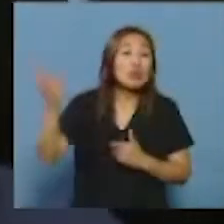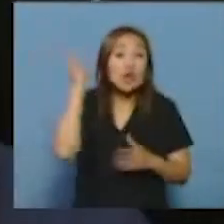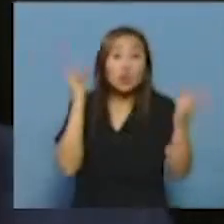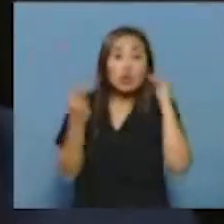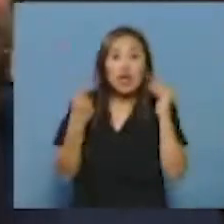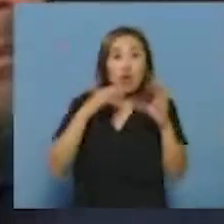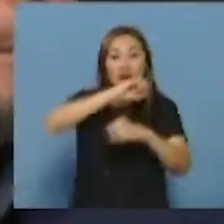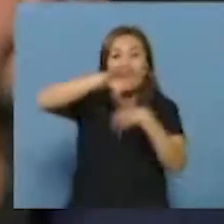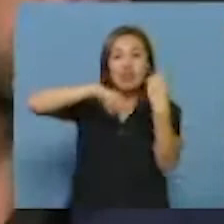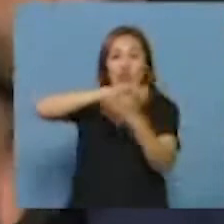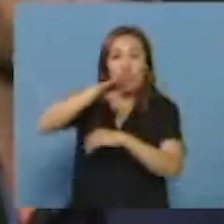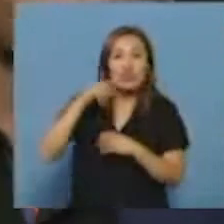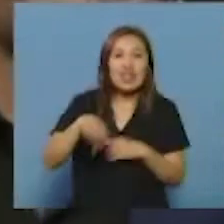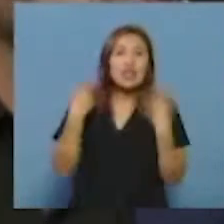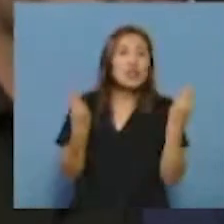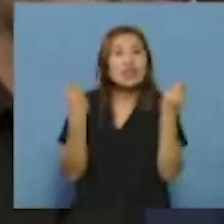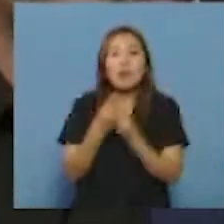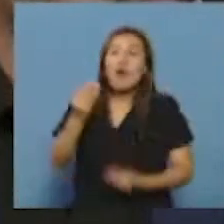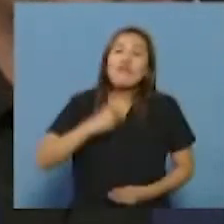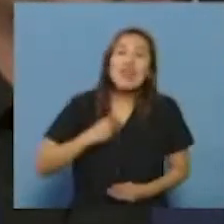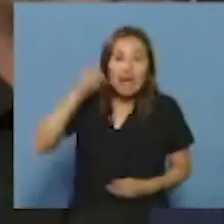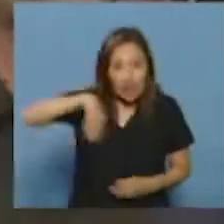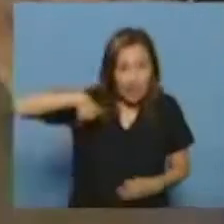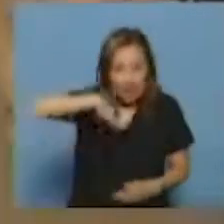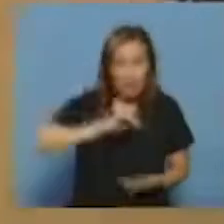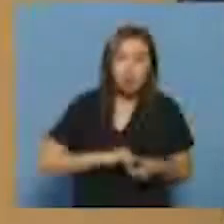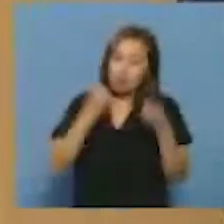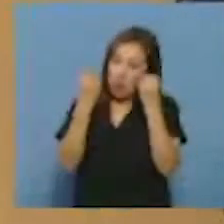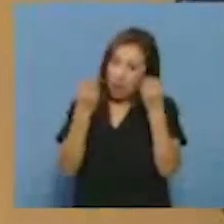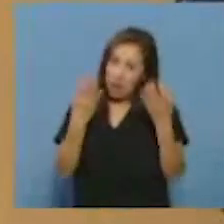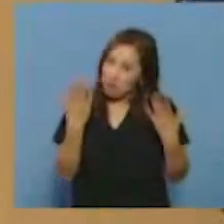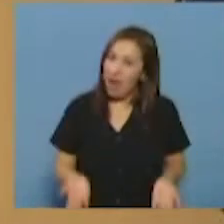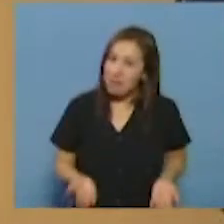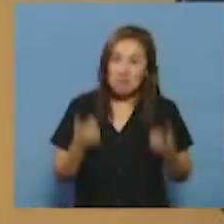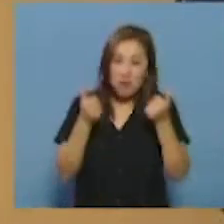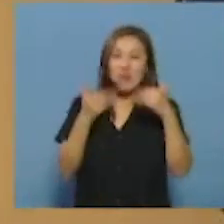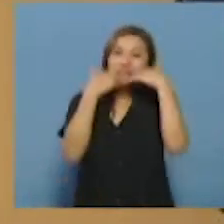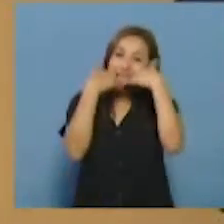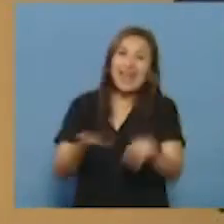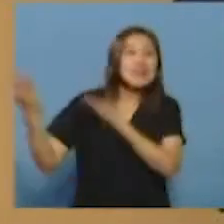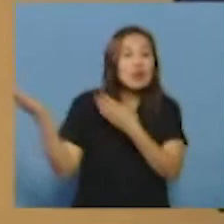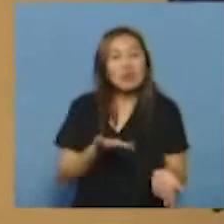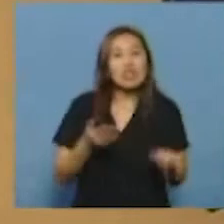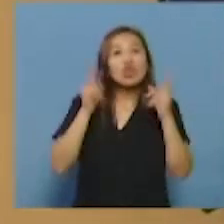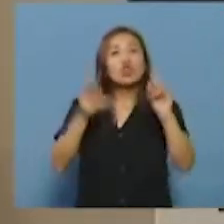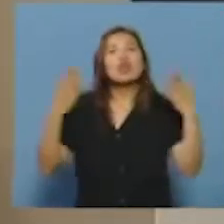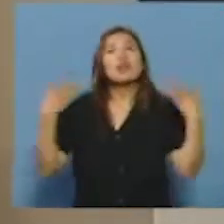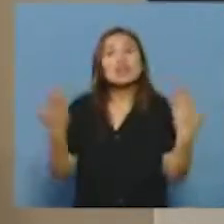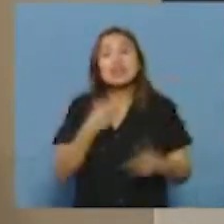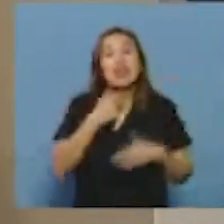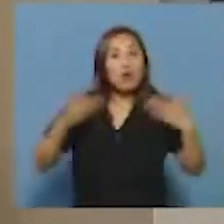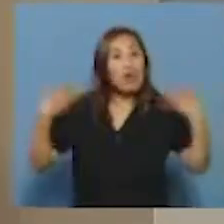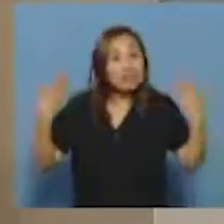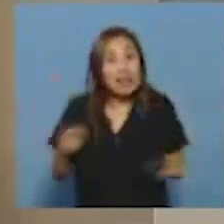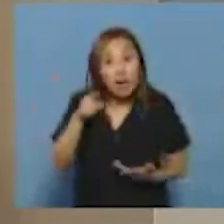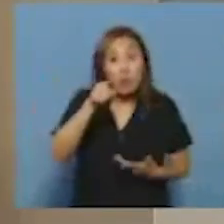algunos carroceritos que están con mucha fe en este año, ¿eh? Muy bien, muchas gracias. Muchísimas gracias por la invitación. Yo quiero felicitarlos además por el